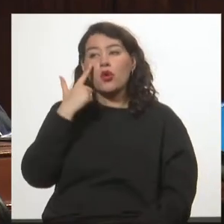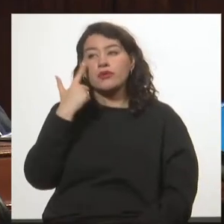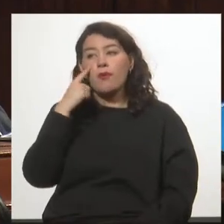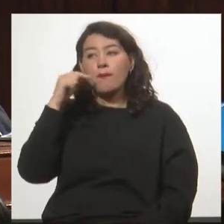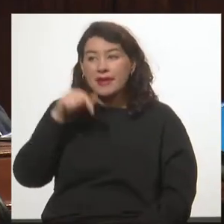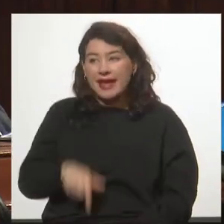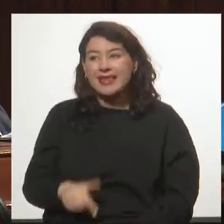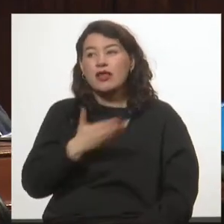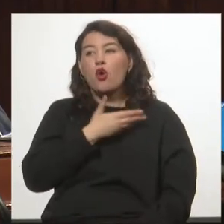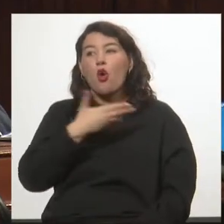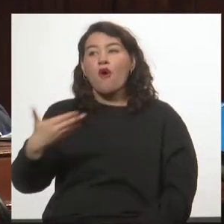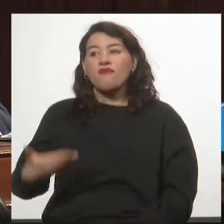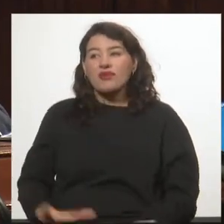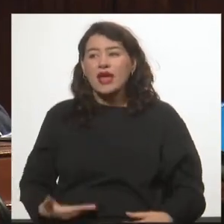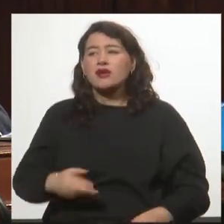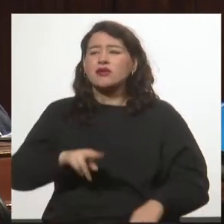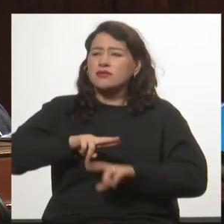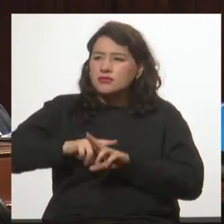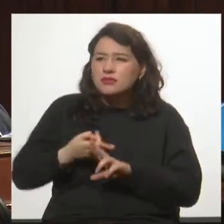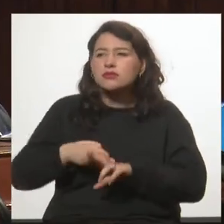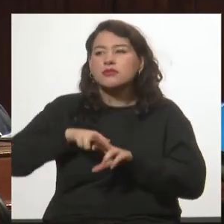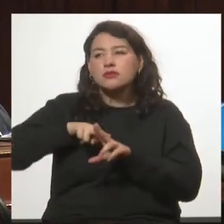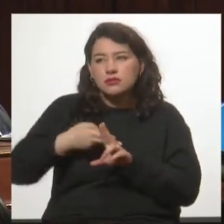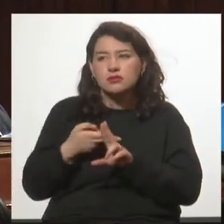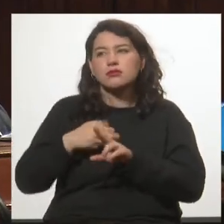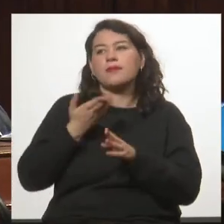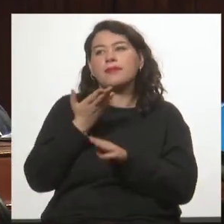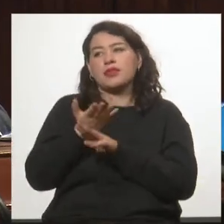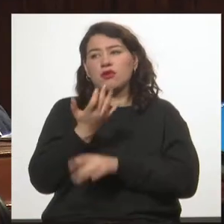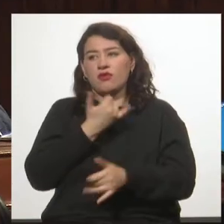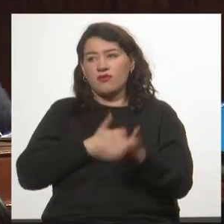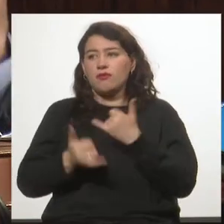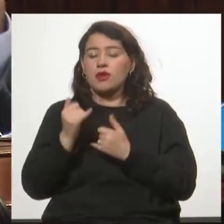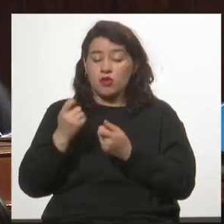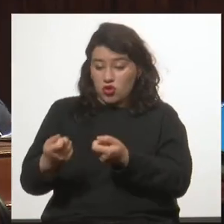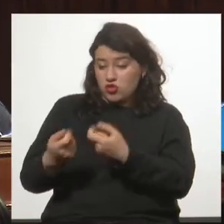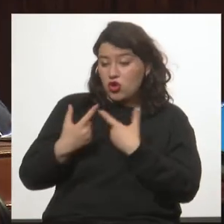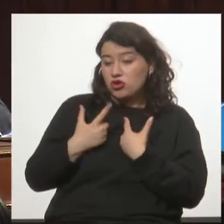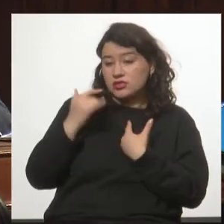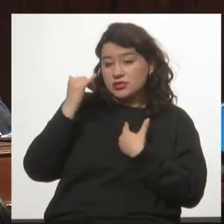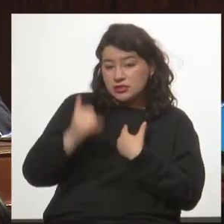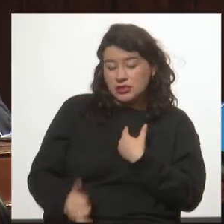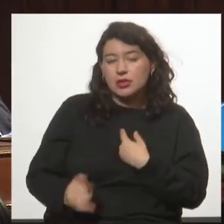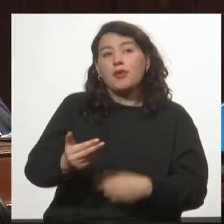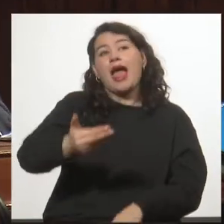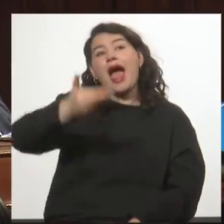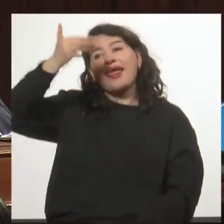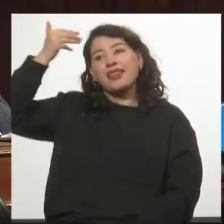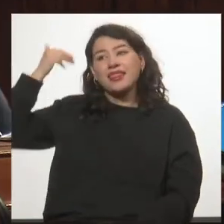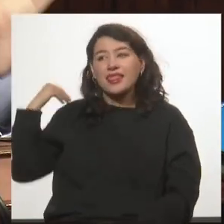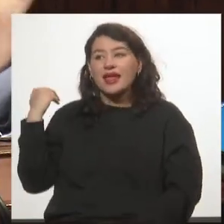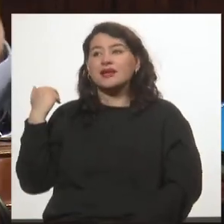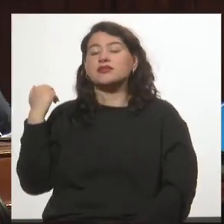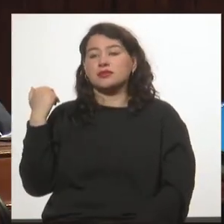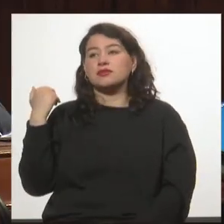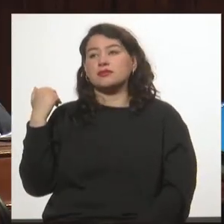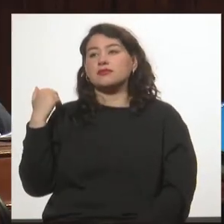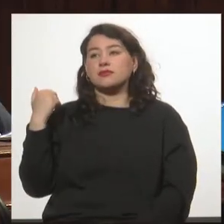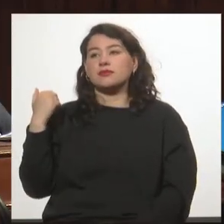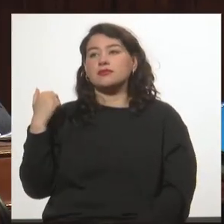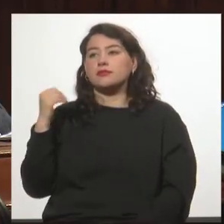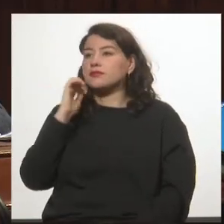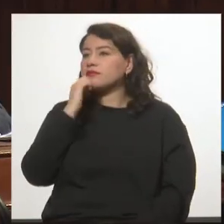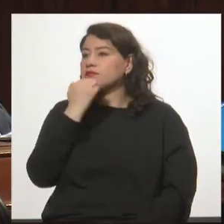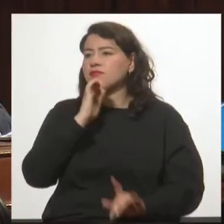administración reiterado el pedido de informes respondió porque previamente resuelvo levantar en